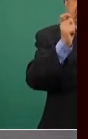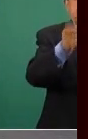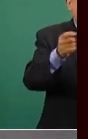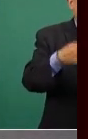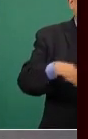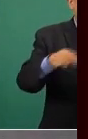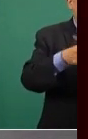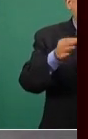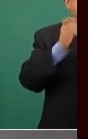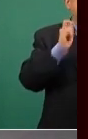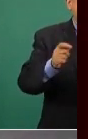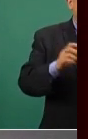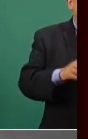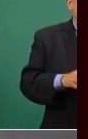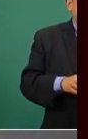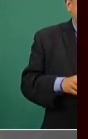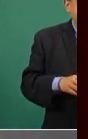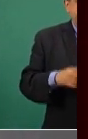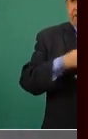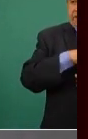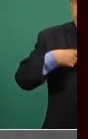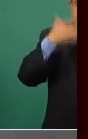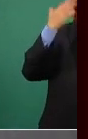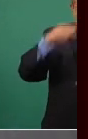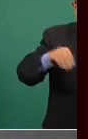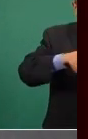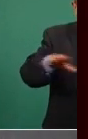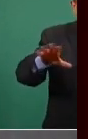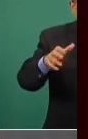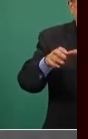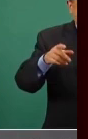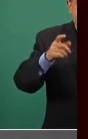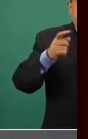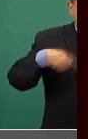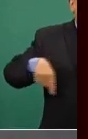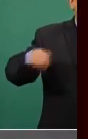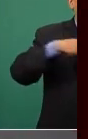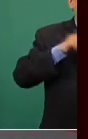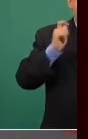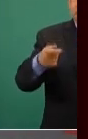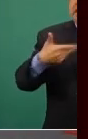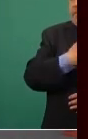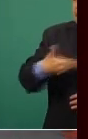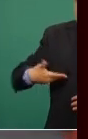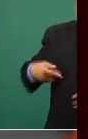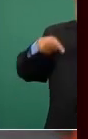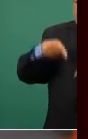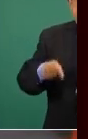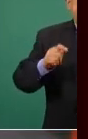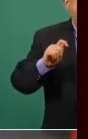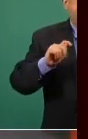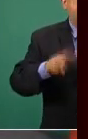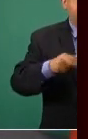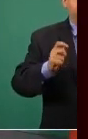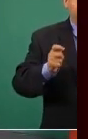que se sepa que nosotros llegamos aquí para transformar